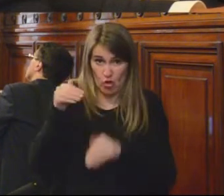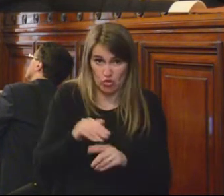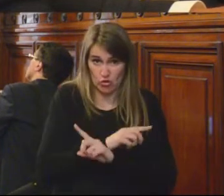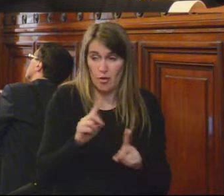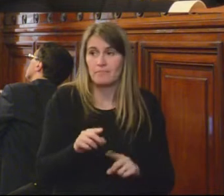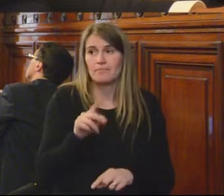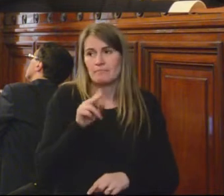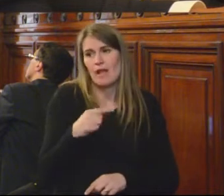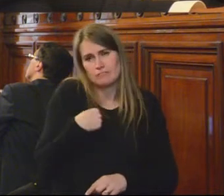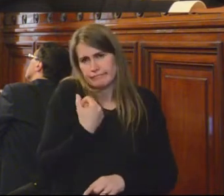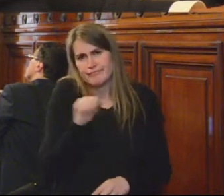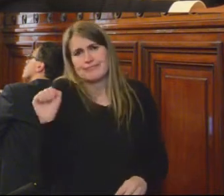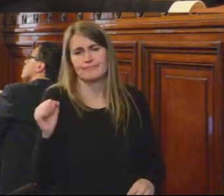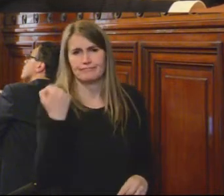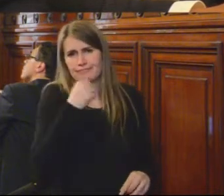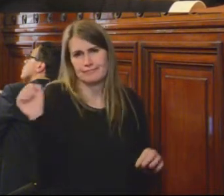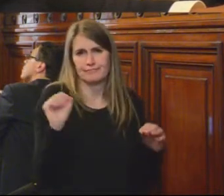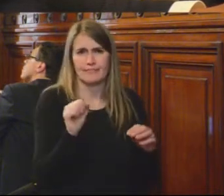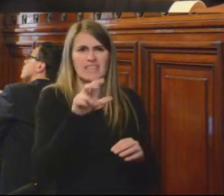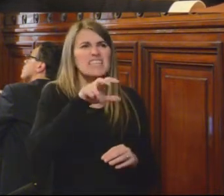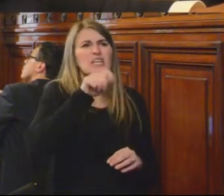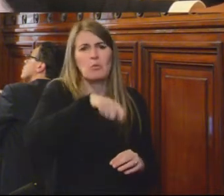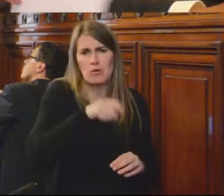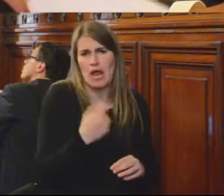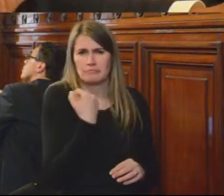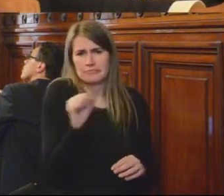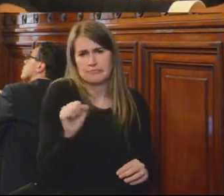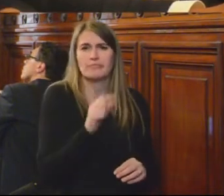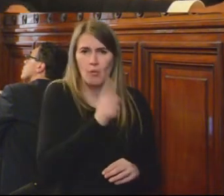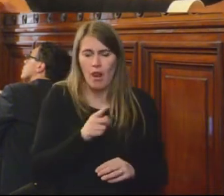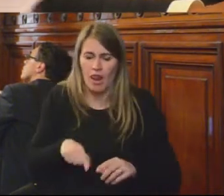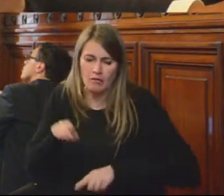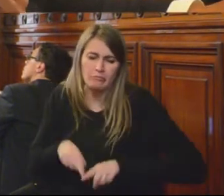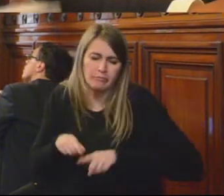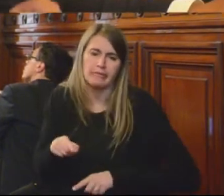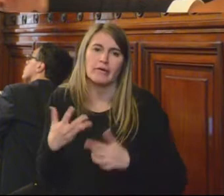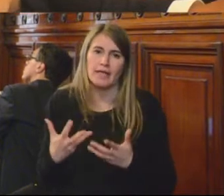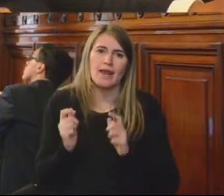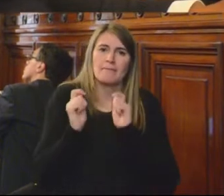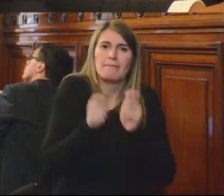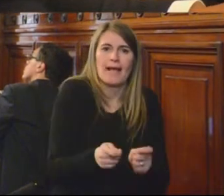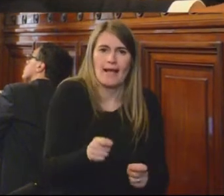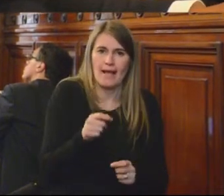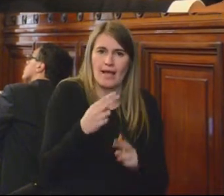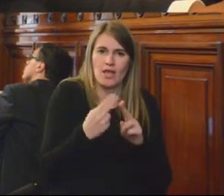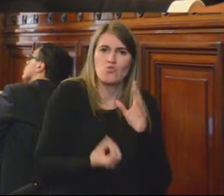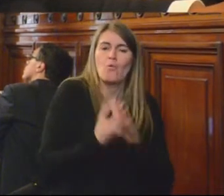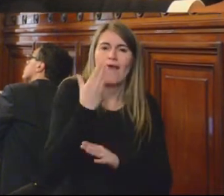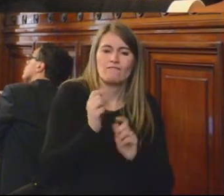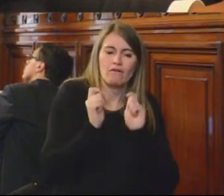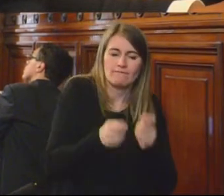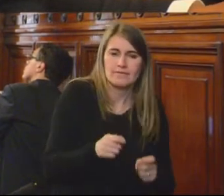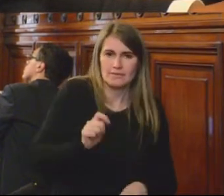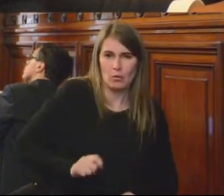en desacato a decisiones del máximo tribunal, inicia un procedimiento irrito para la designación de magistrados y magistradas del Tribunal Supremo de Justicia,